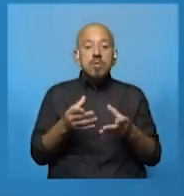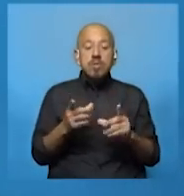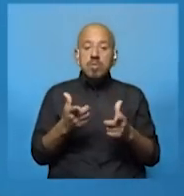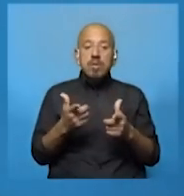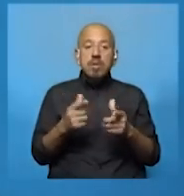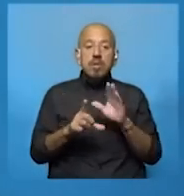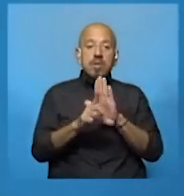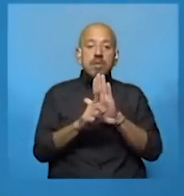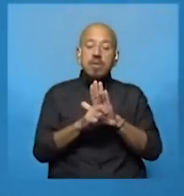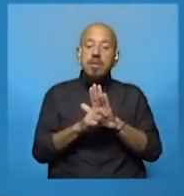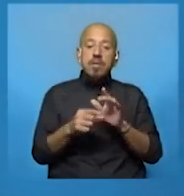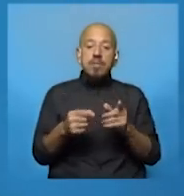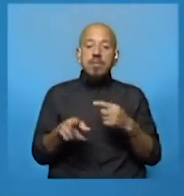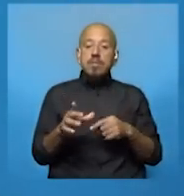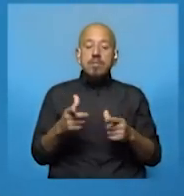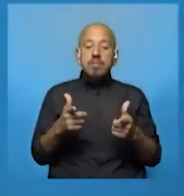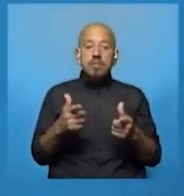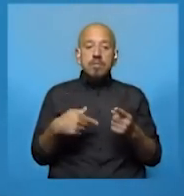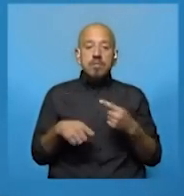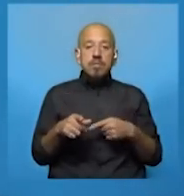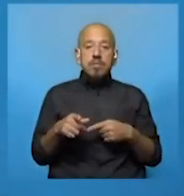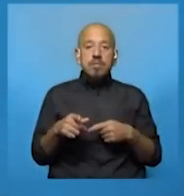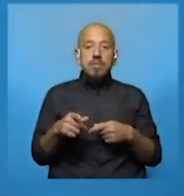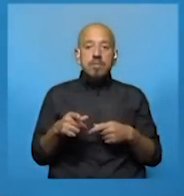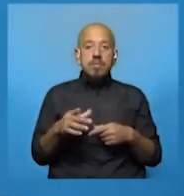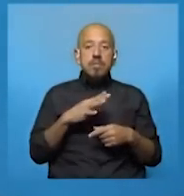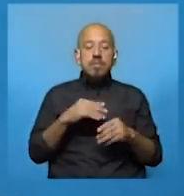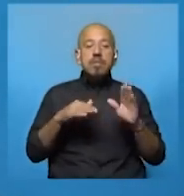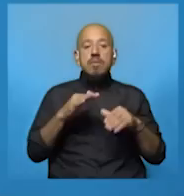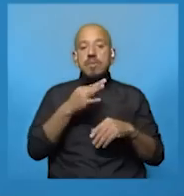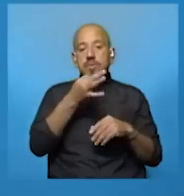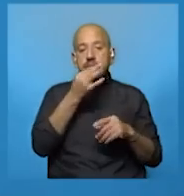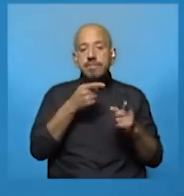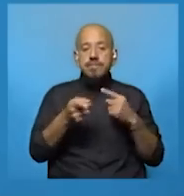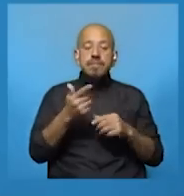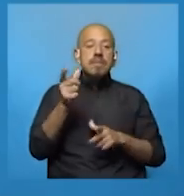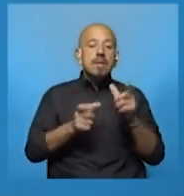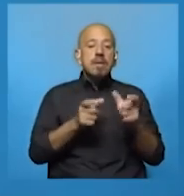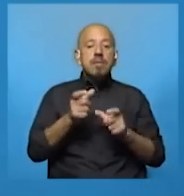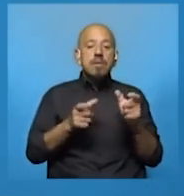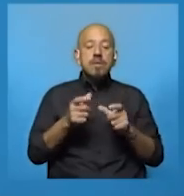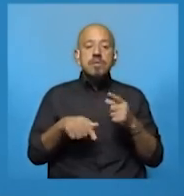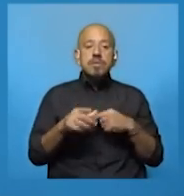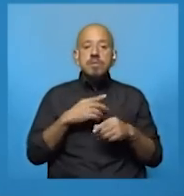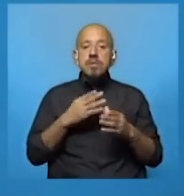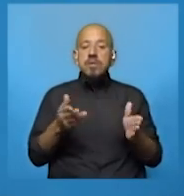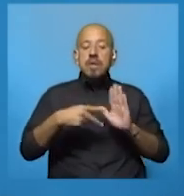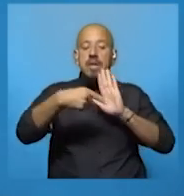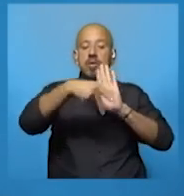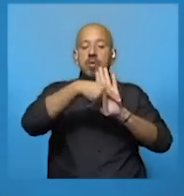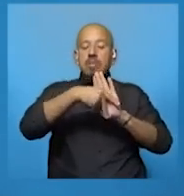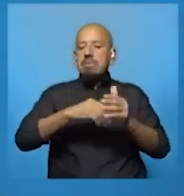una figura penal no aparece el caso no muchas veces decimos bueno las personas se desvían de la norma